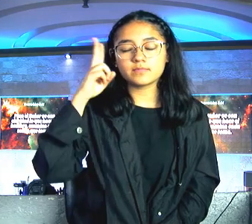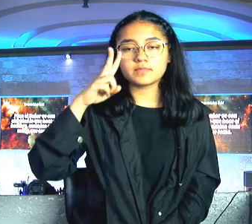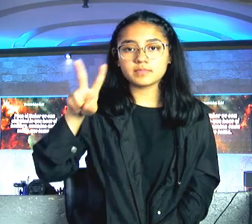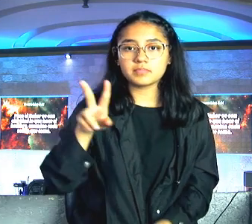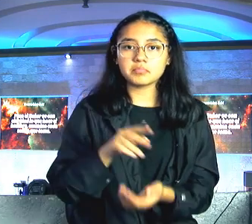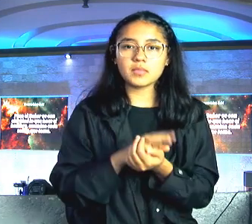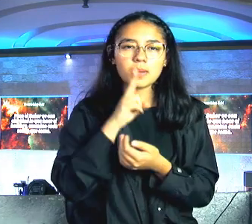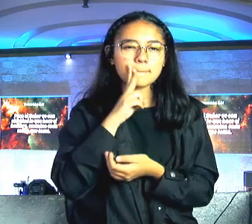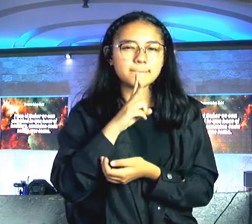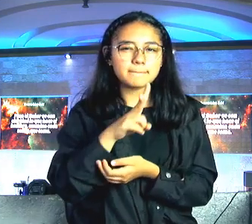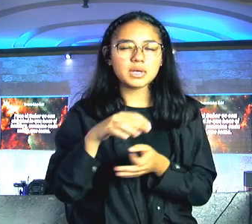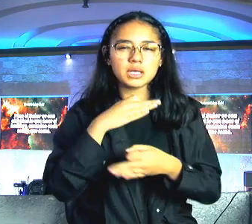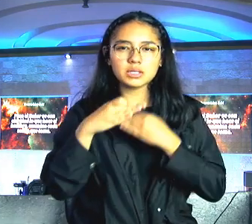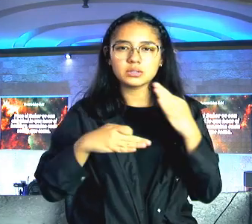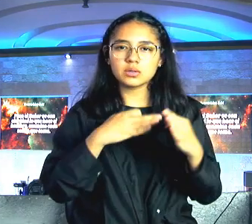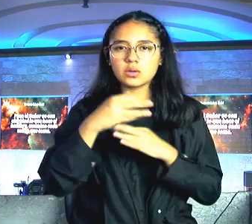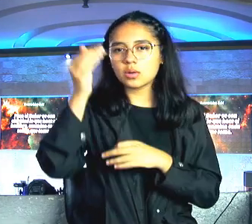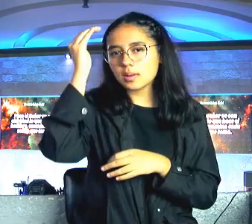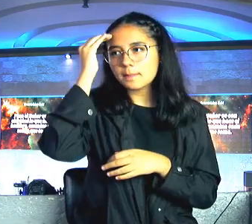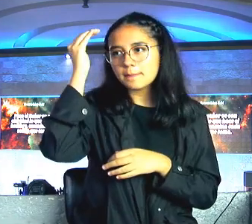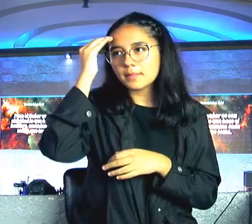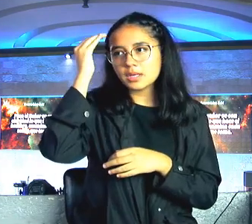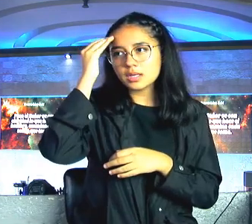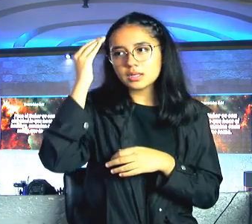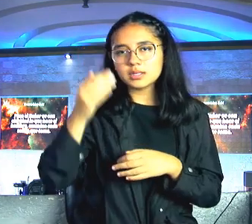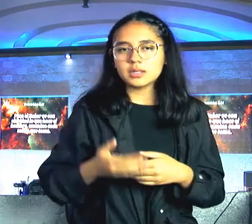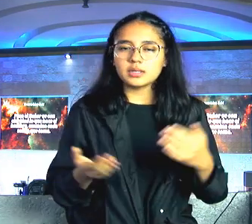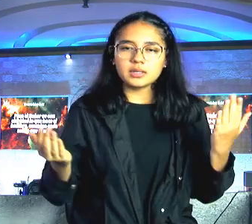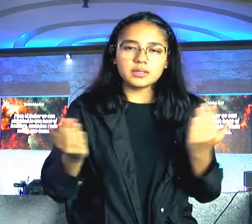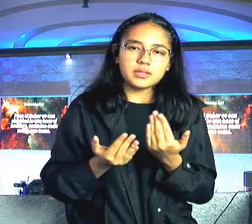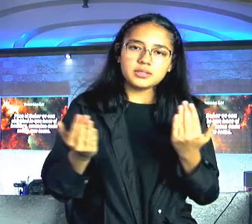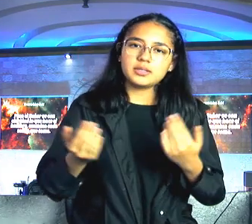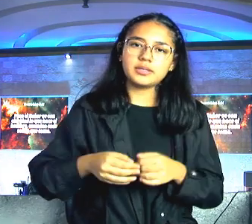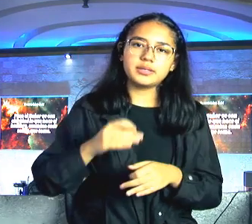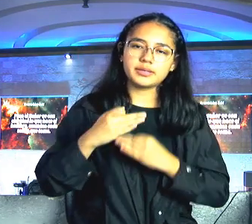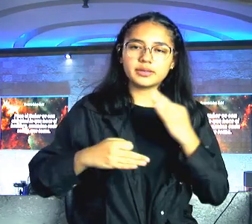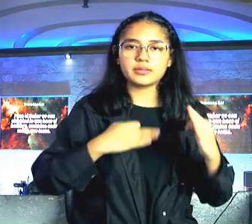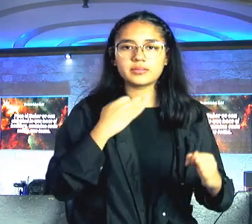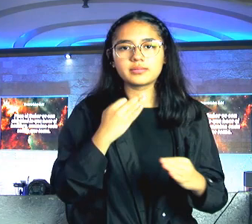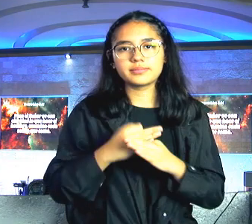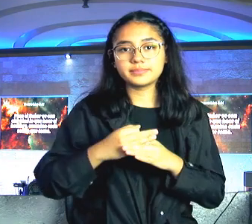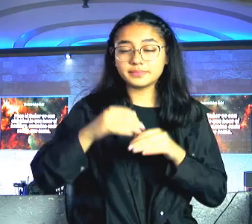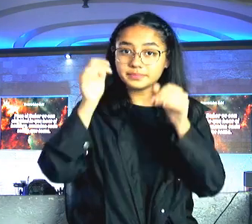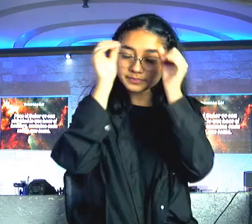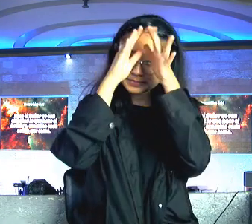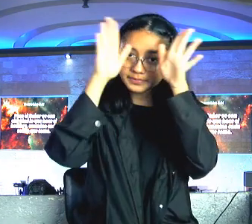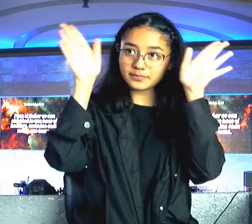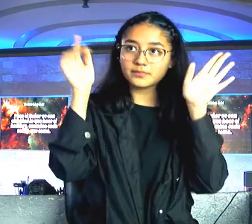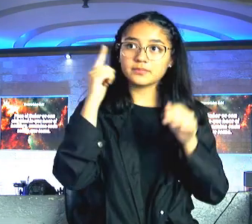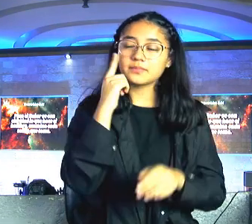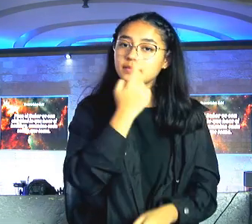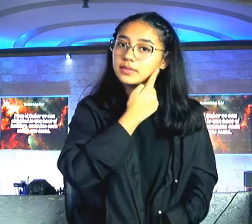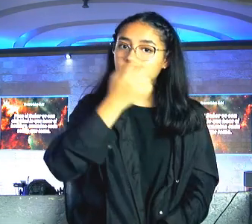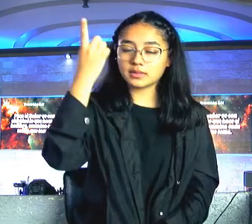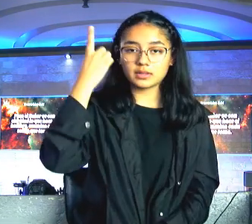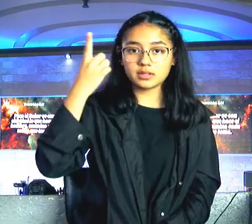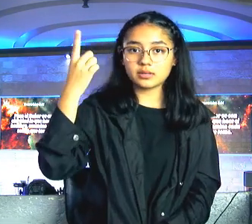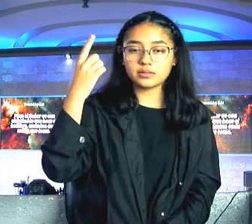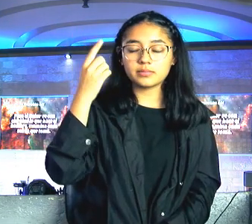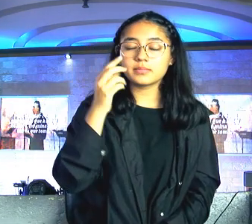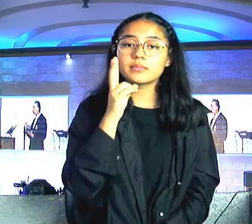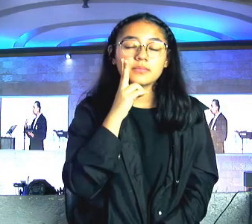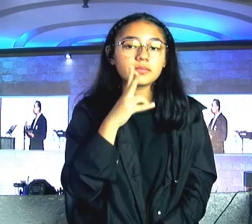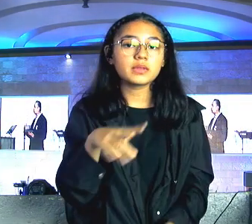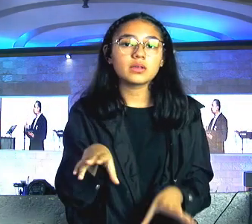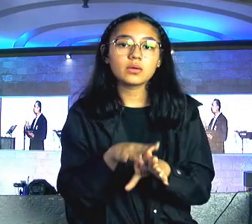tú piensas, lo que tú haces. Todo está abierto a los ojos de Dios. Él ve cómo eres, cuáles